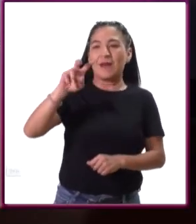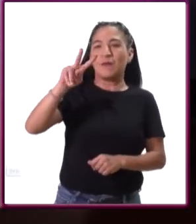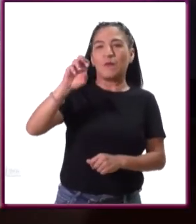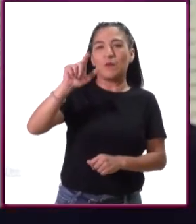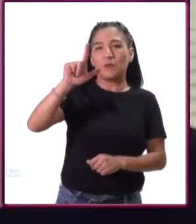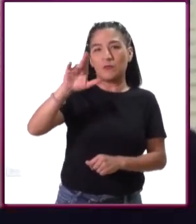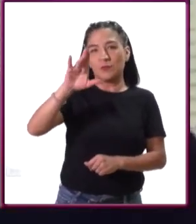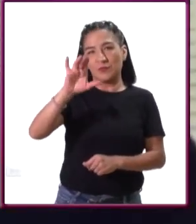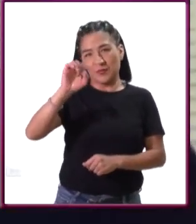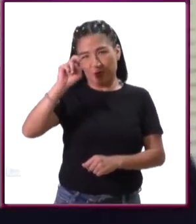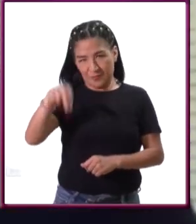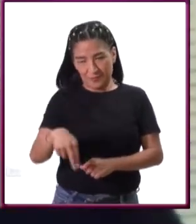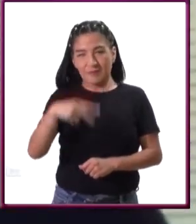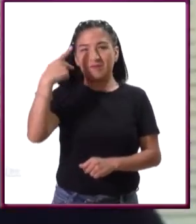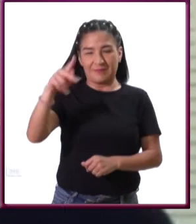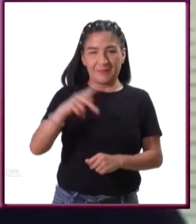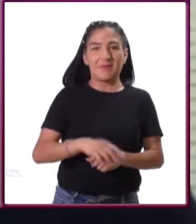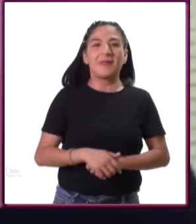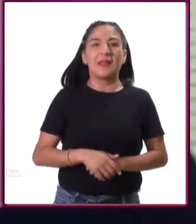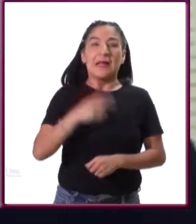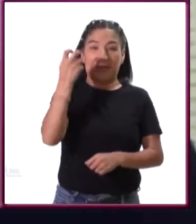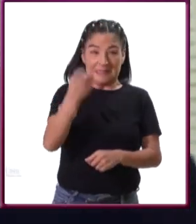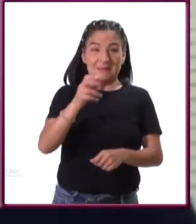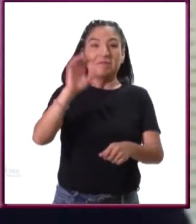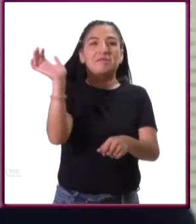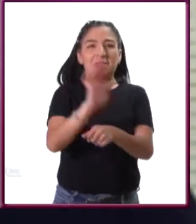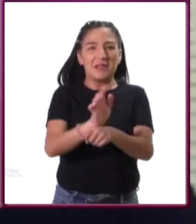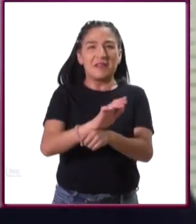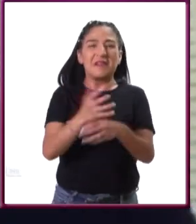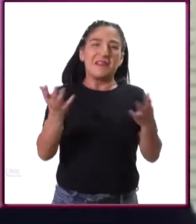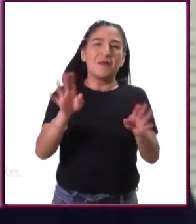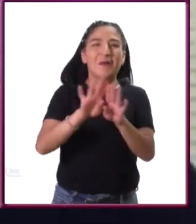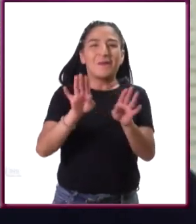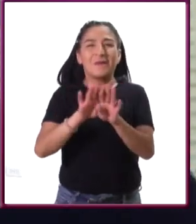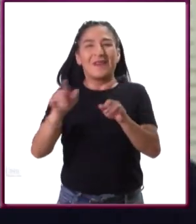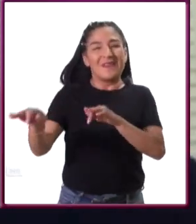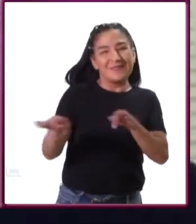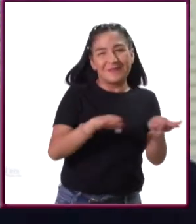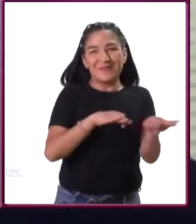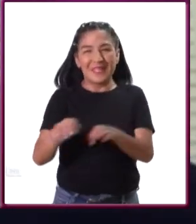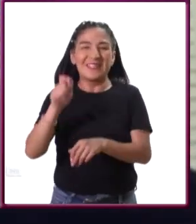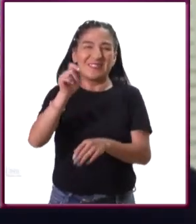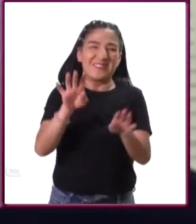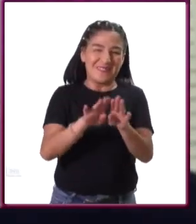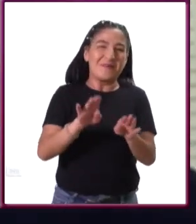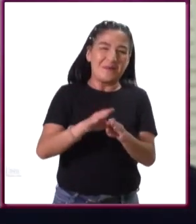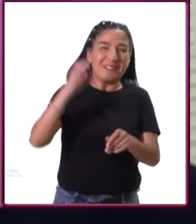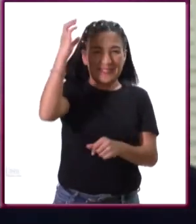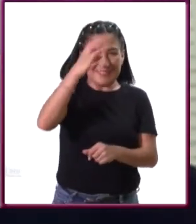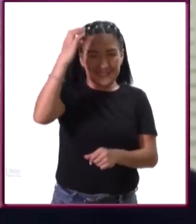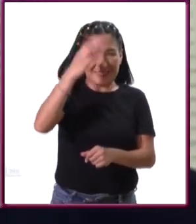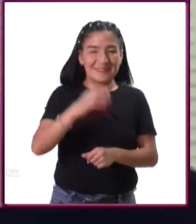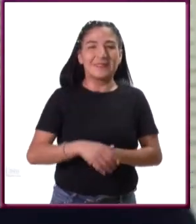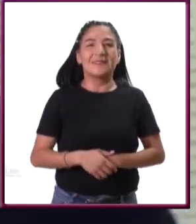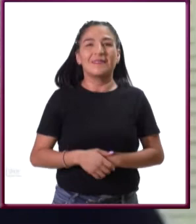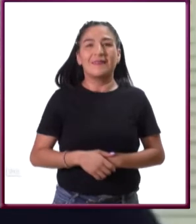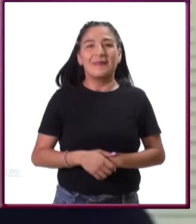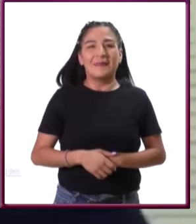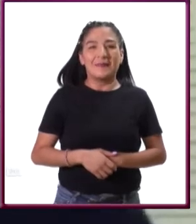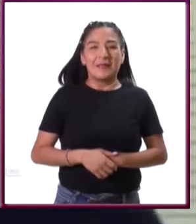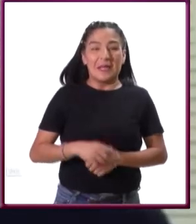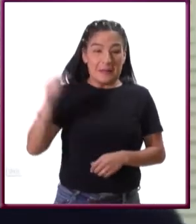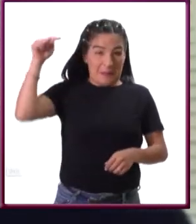Reitman. Es una película donde, de hecho es una comedia en plan de ciencia ficción. Llega un meteorito a la